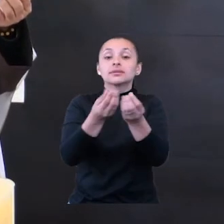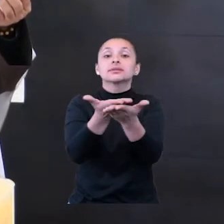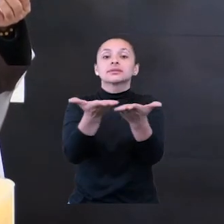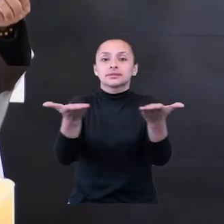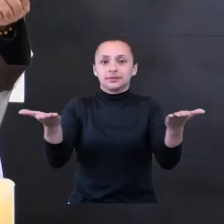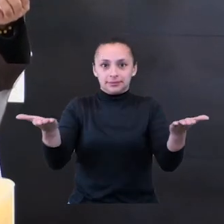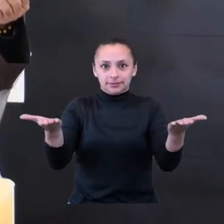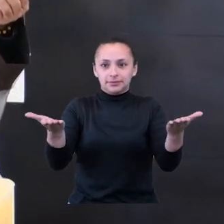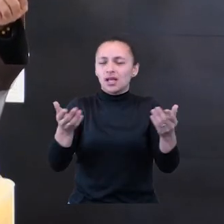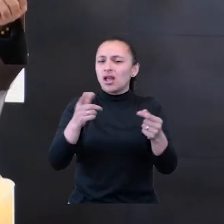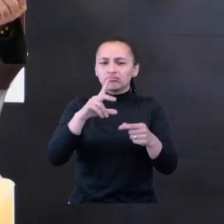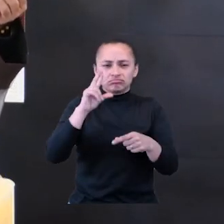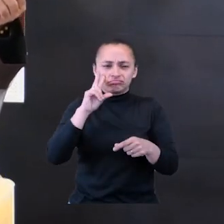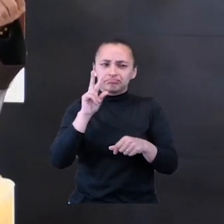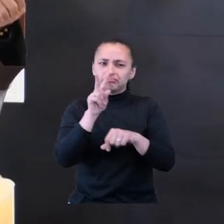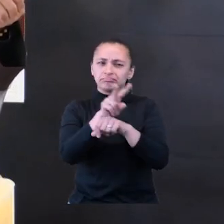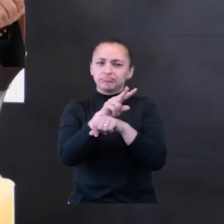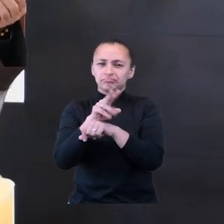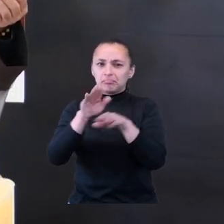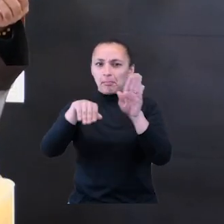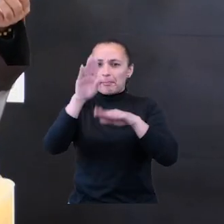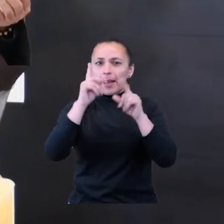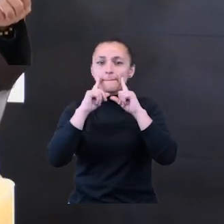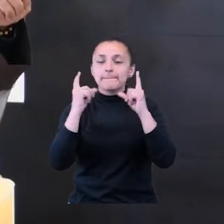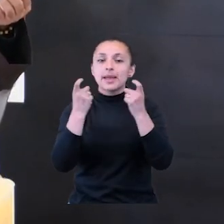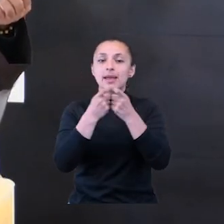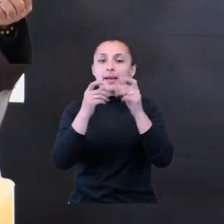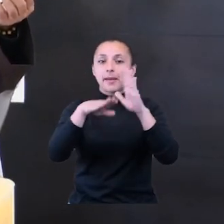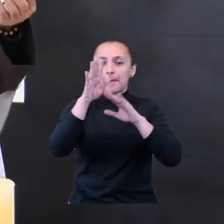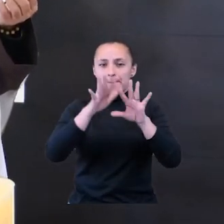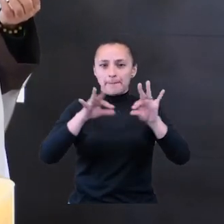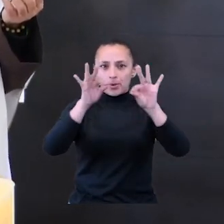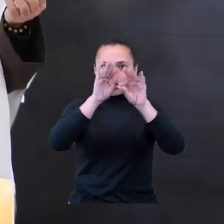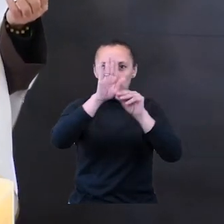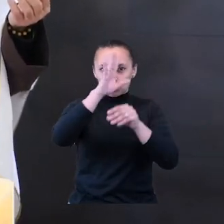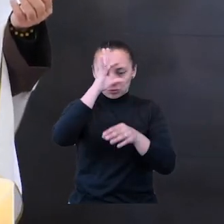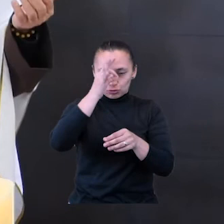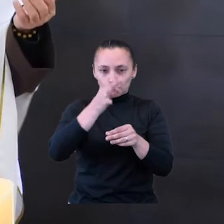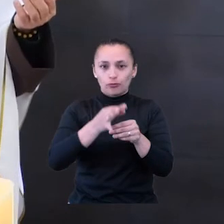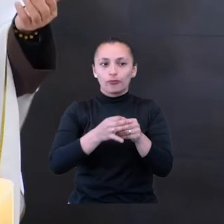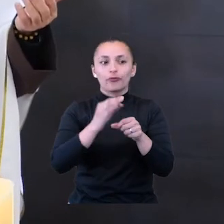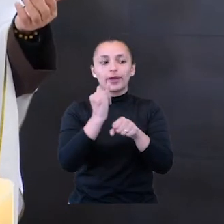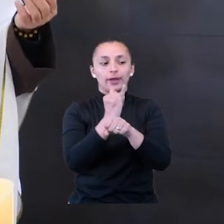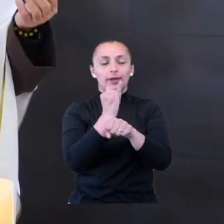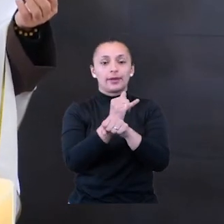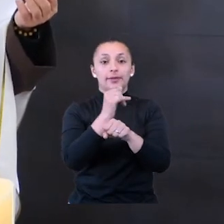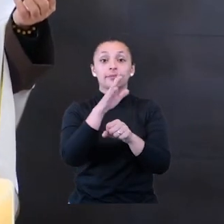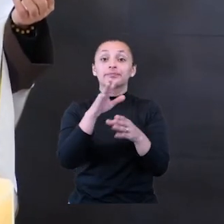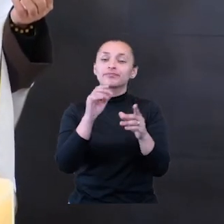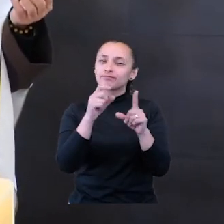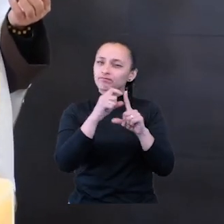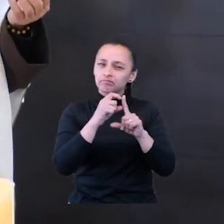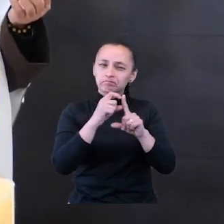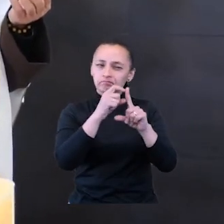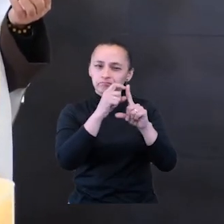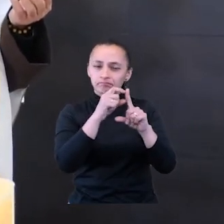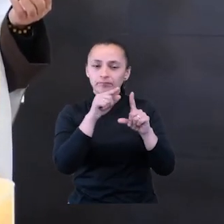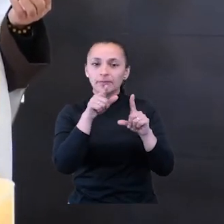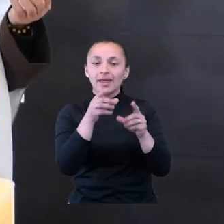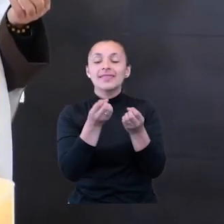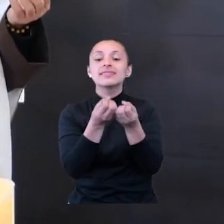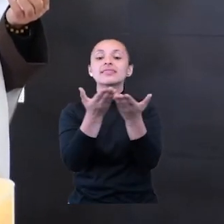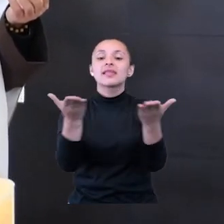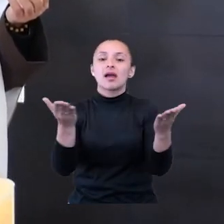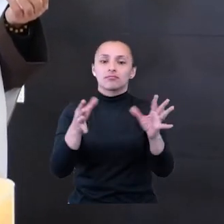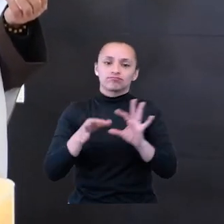dejo mi pasos hoy no tengas en cuenta nuestros pecados sino la fe de tu iglesia y conforme a tu